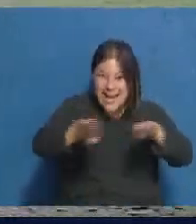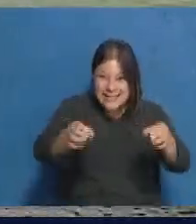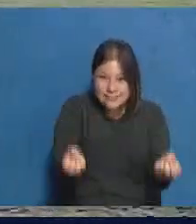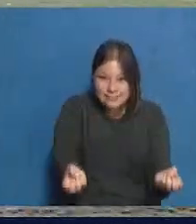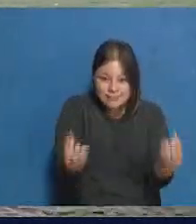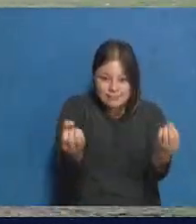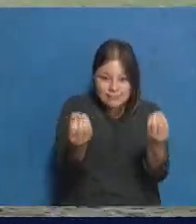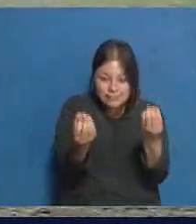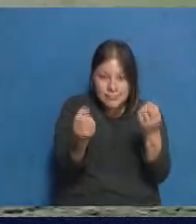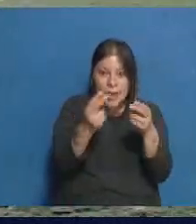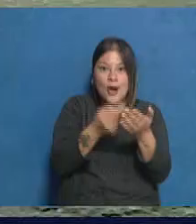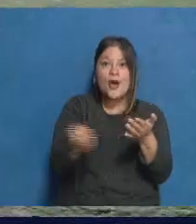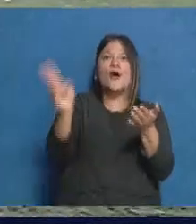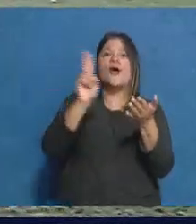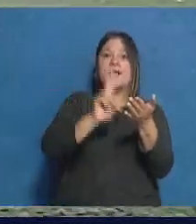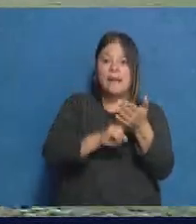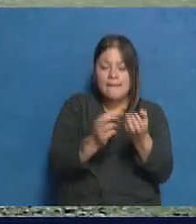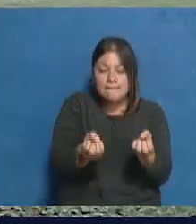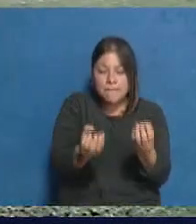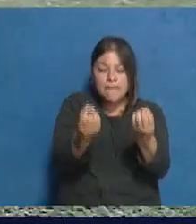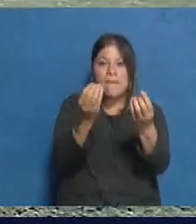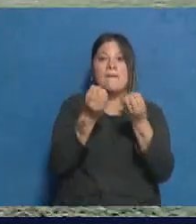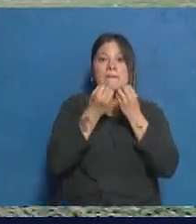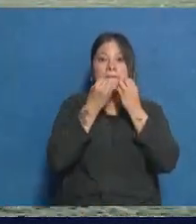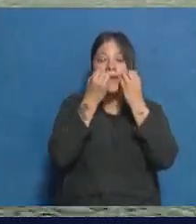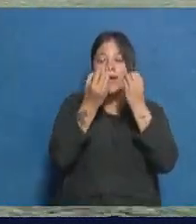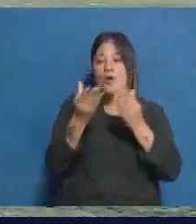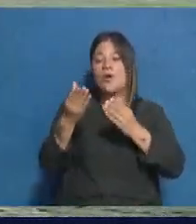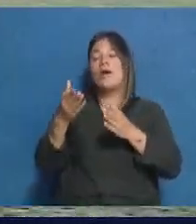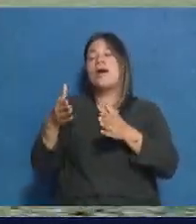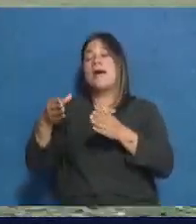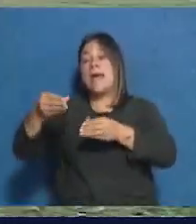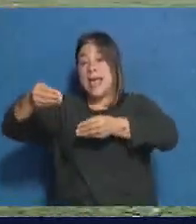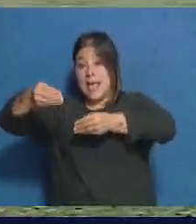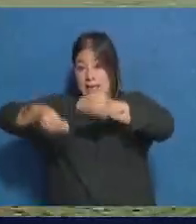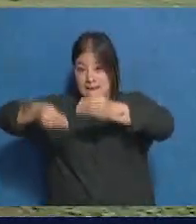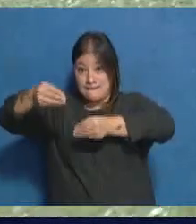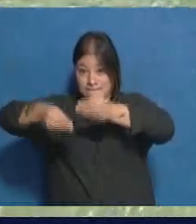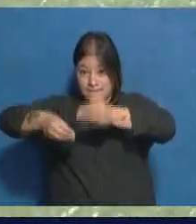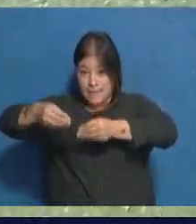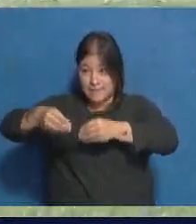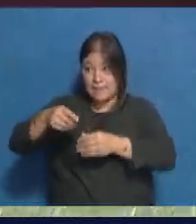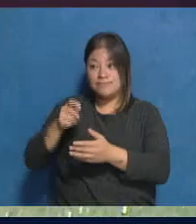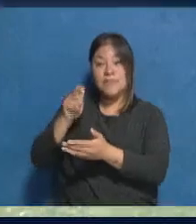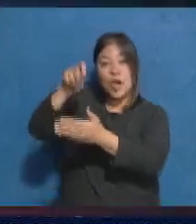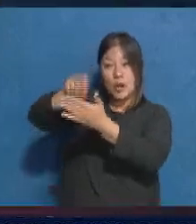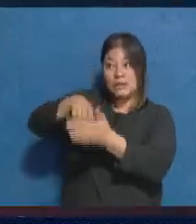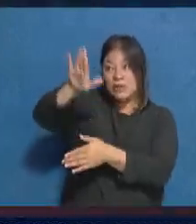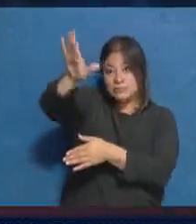están trabajando allí con una empresa que tercerizó justamente y participa de este